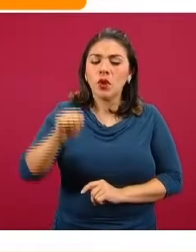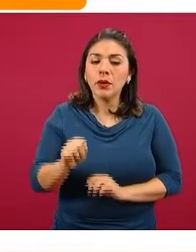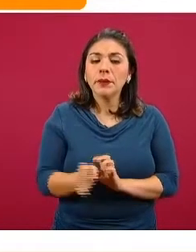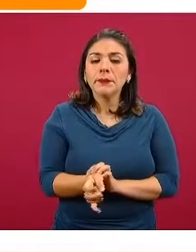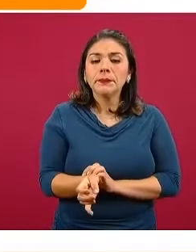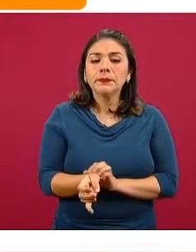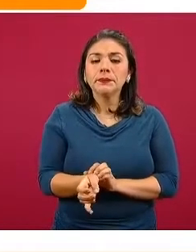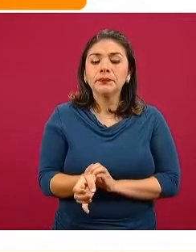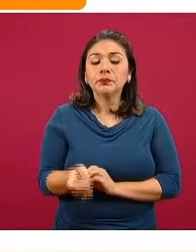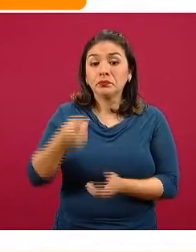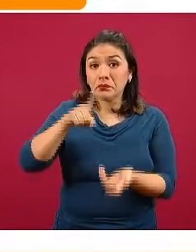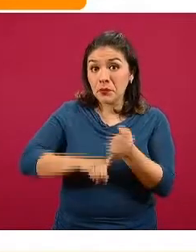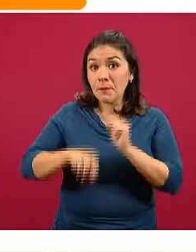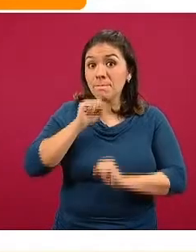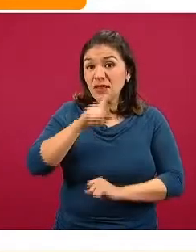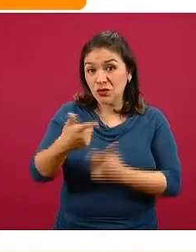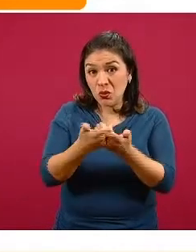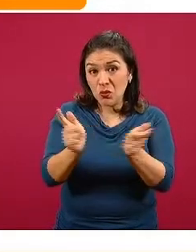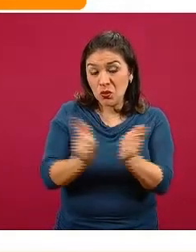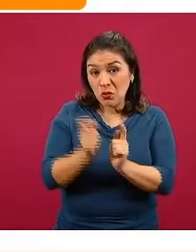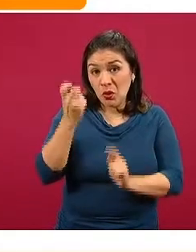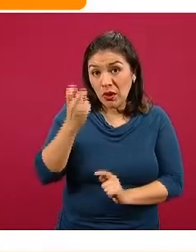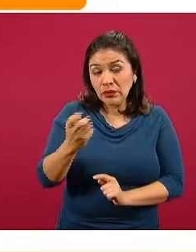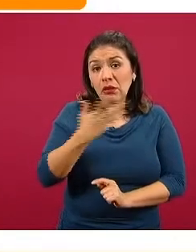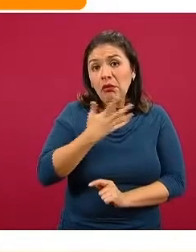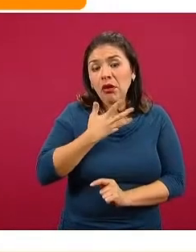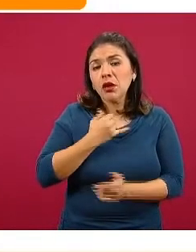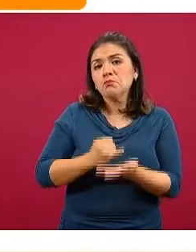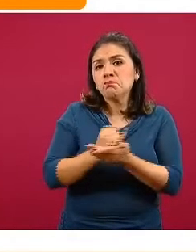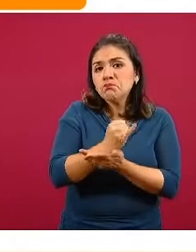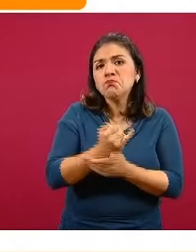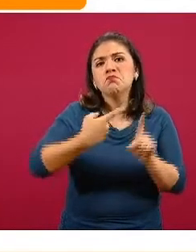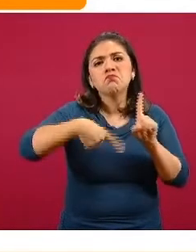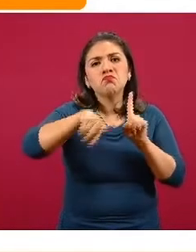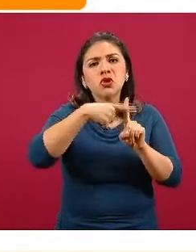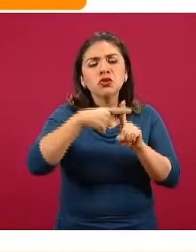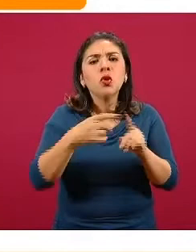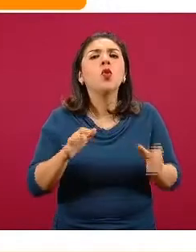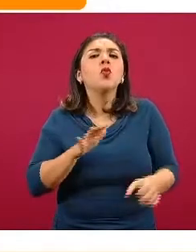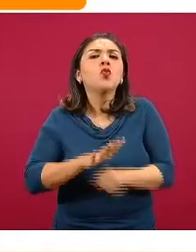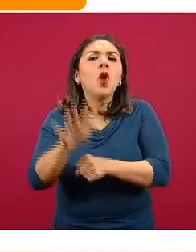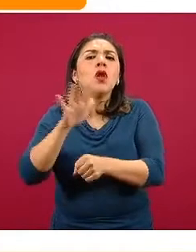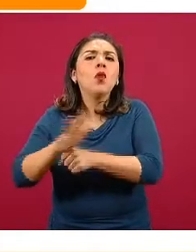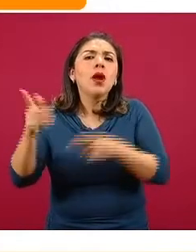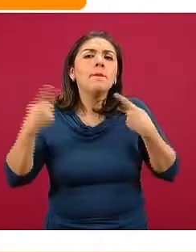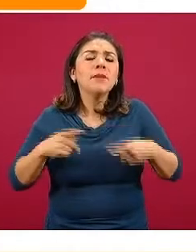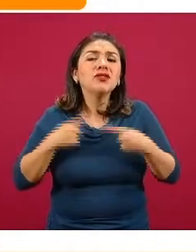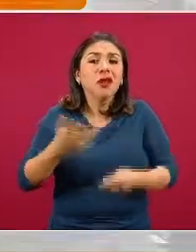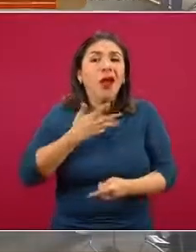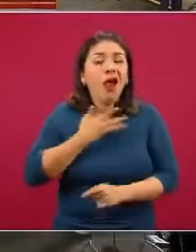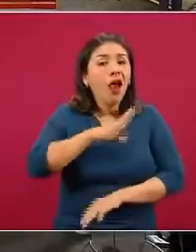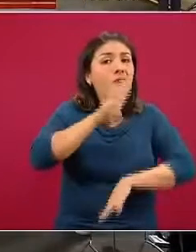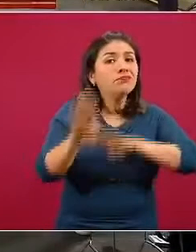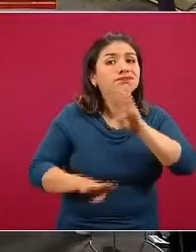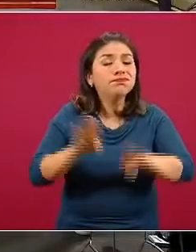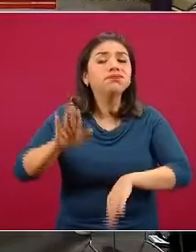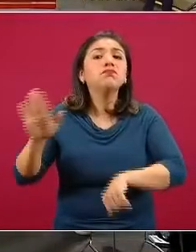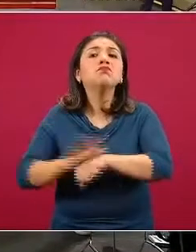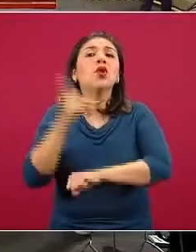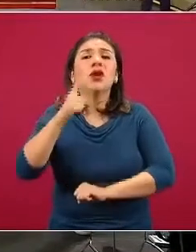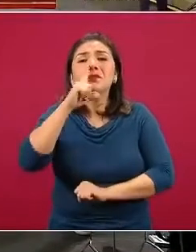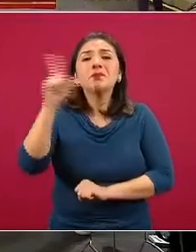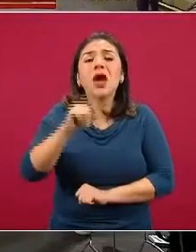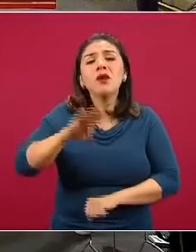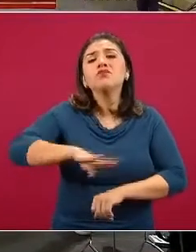1.025.969. Dentro de este mismo grupo se dictaminan y se confirman las personas que fallecen a consecuencia de